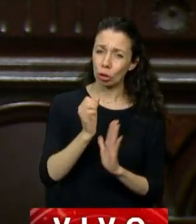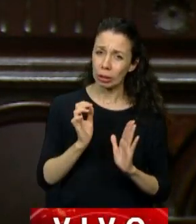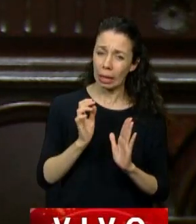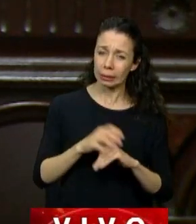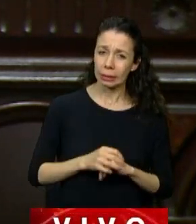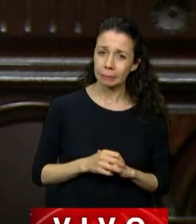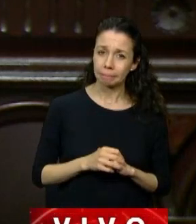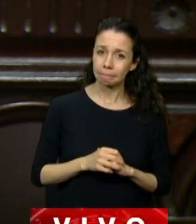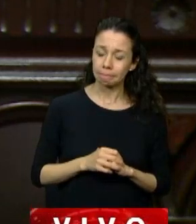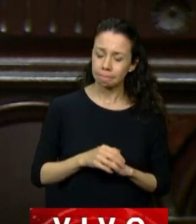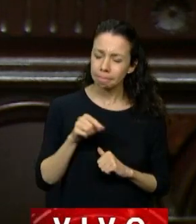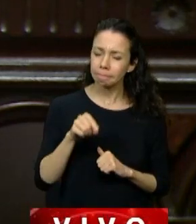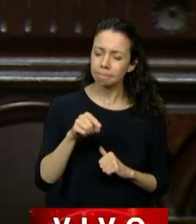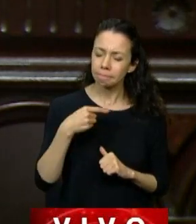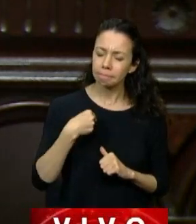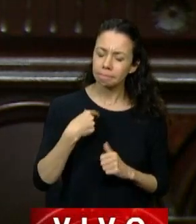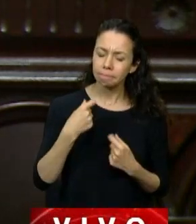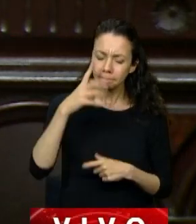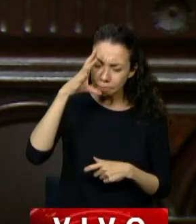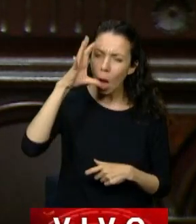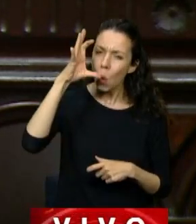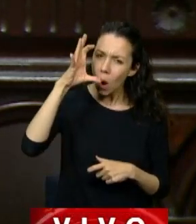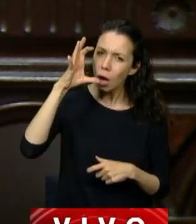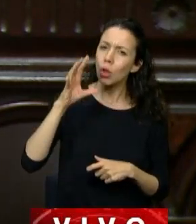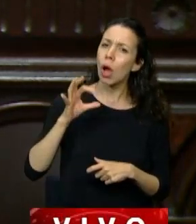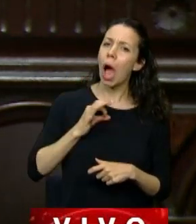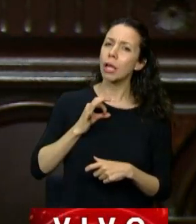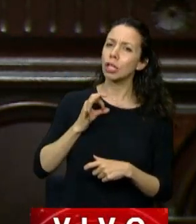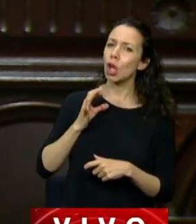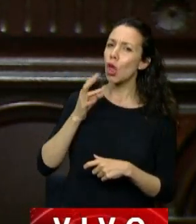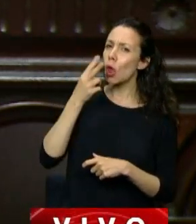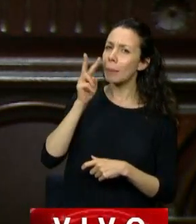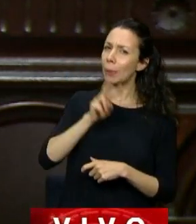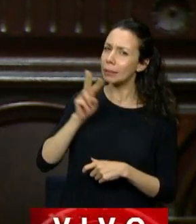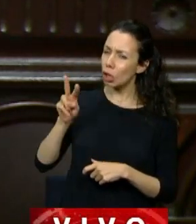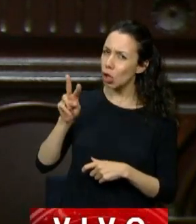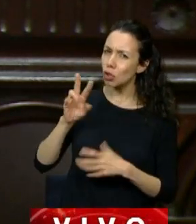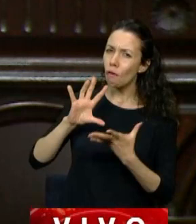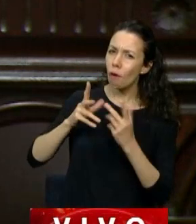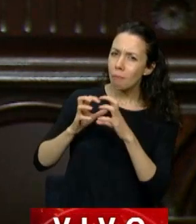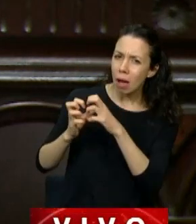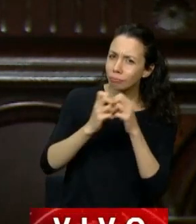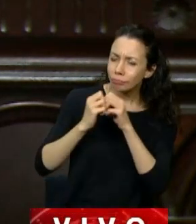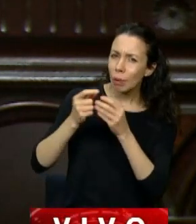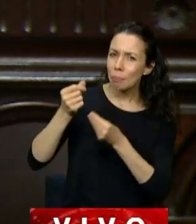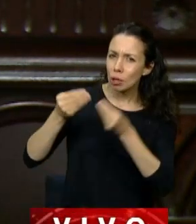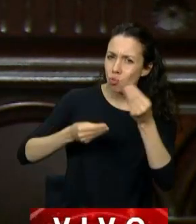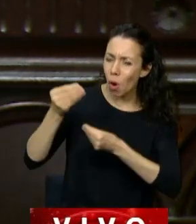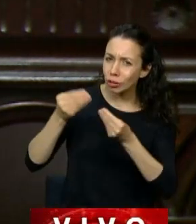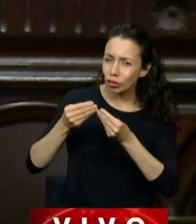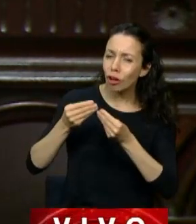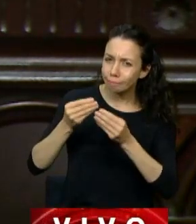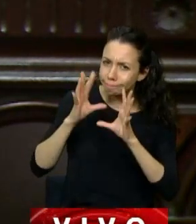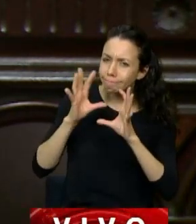a consecuencias, a la memoria, el tratamiento del presupuesto del año 2022, a donde decíamos